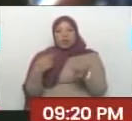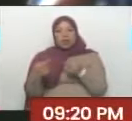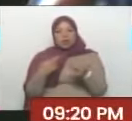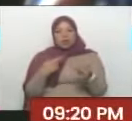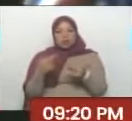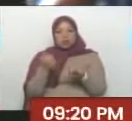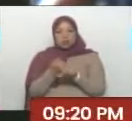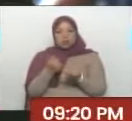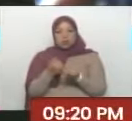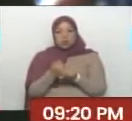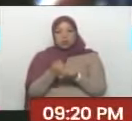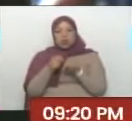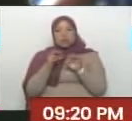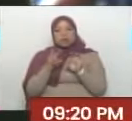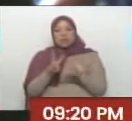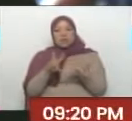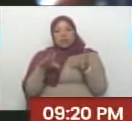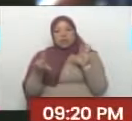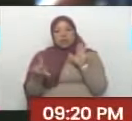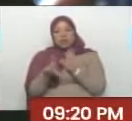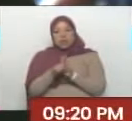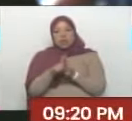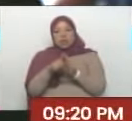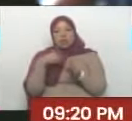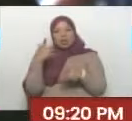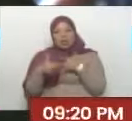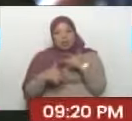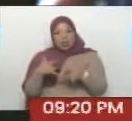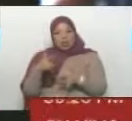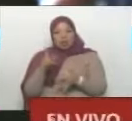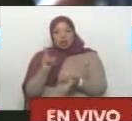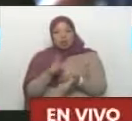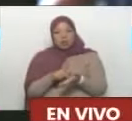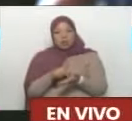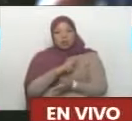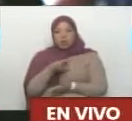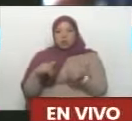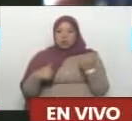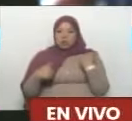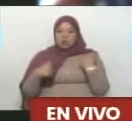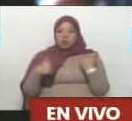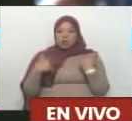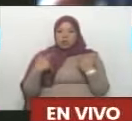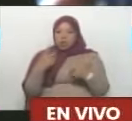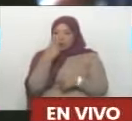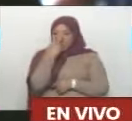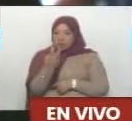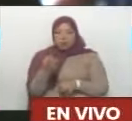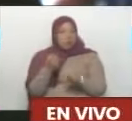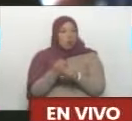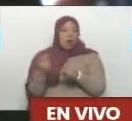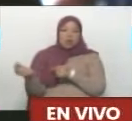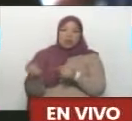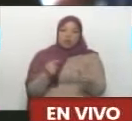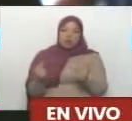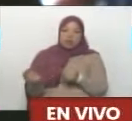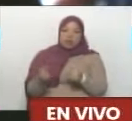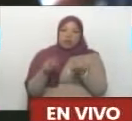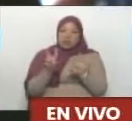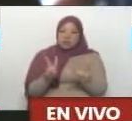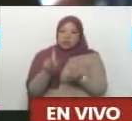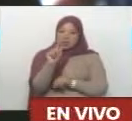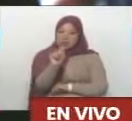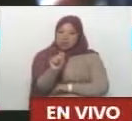vinculados con las 7 líneas estratégicas que usted ha trazado y que nos invita a debatir. Las